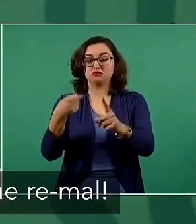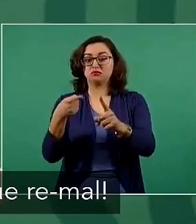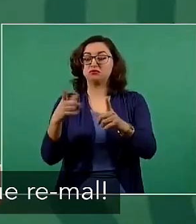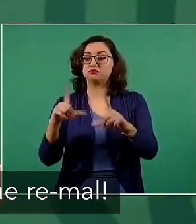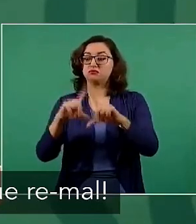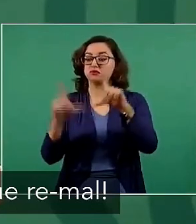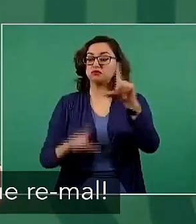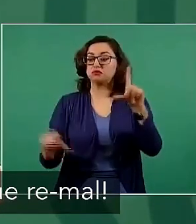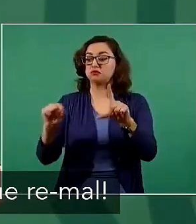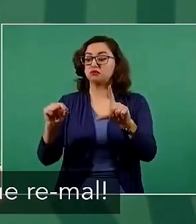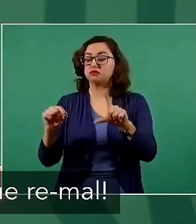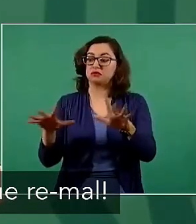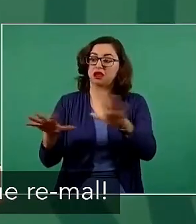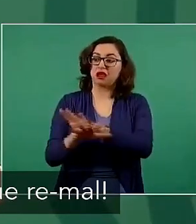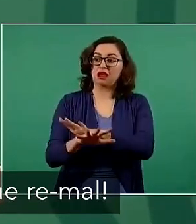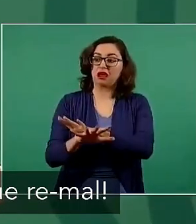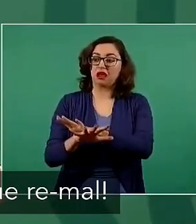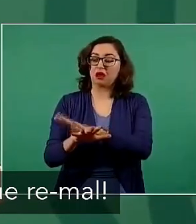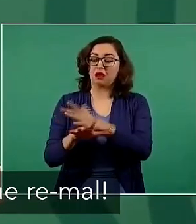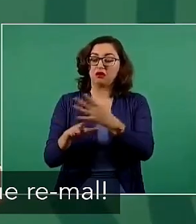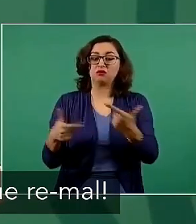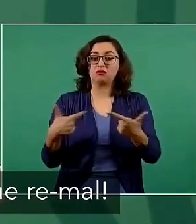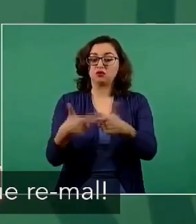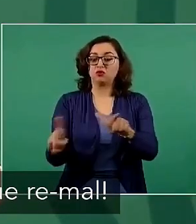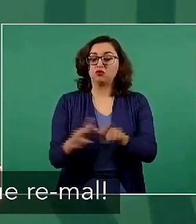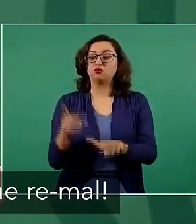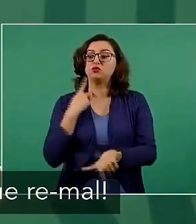triunfó en 11.